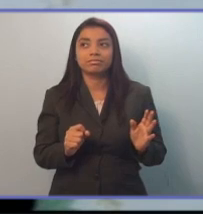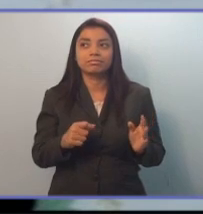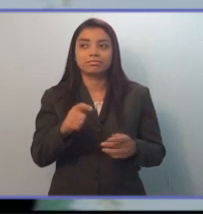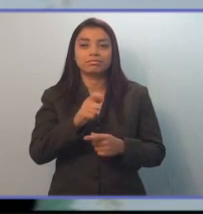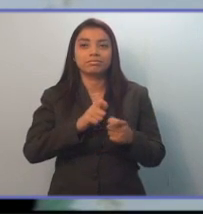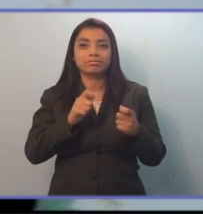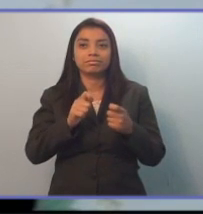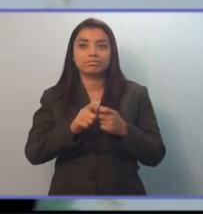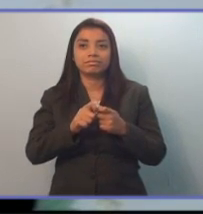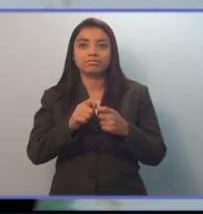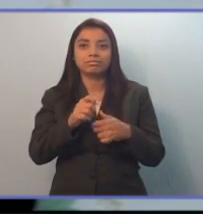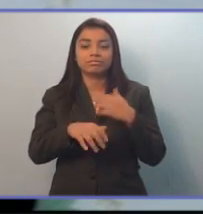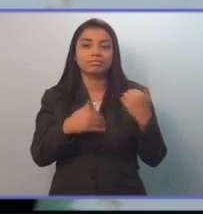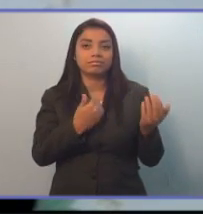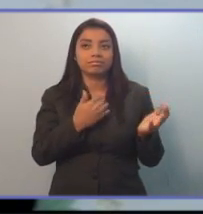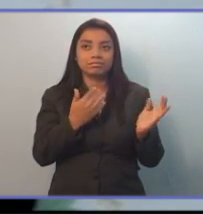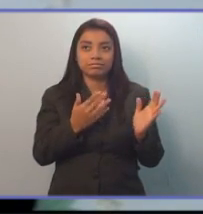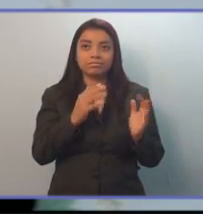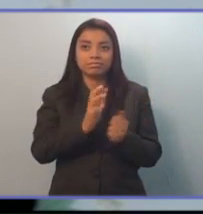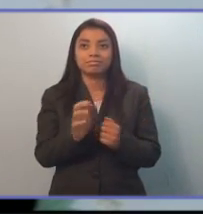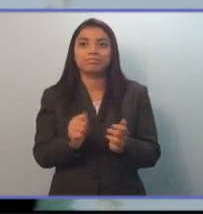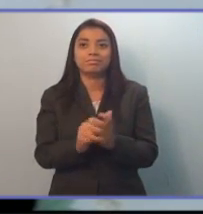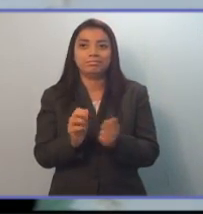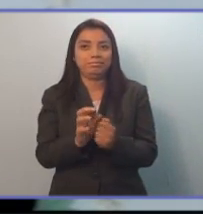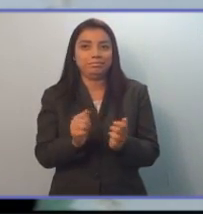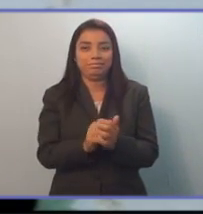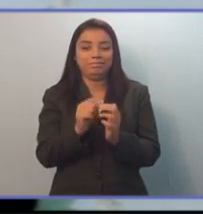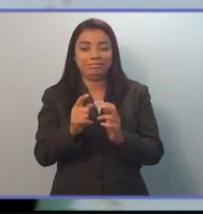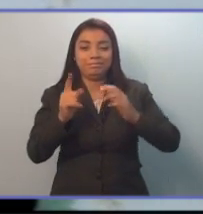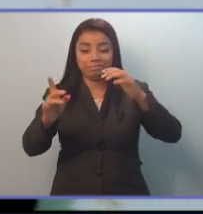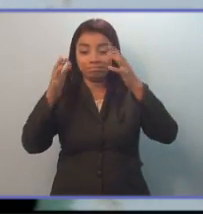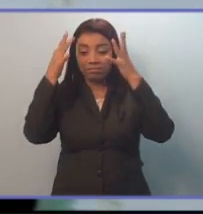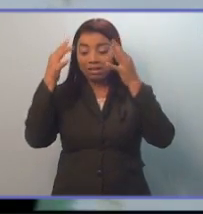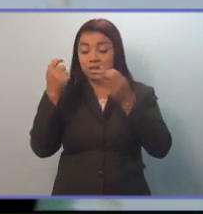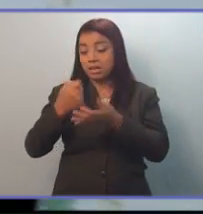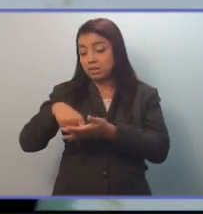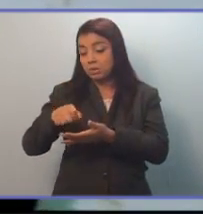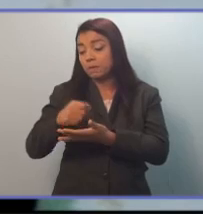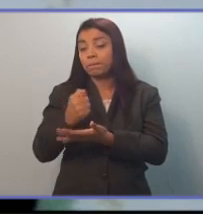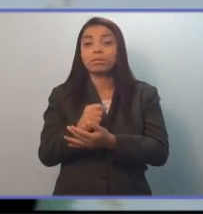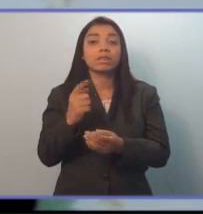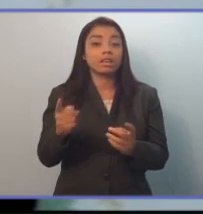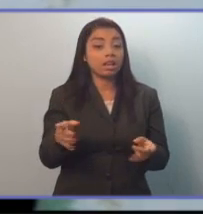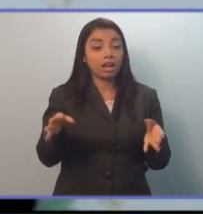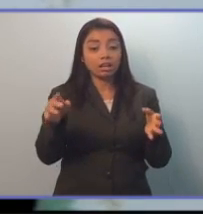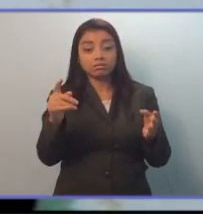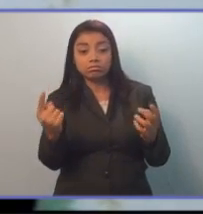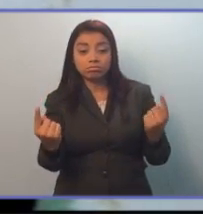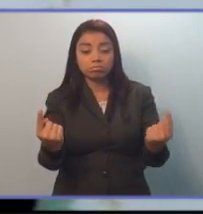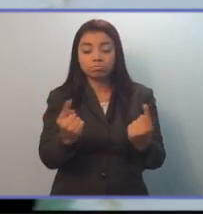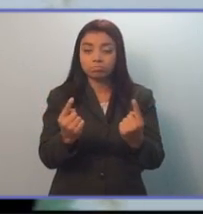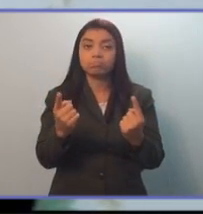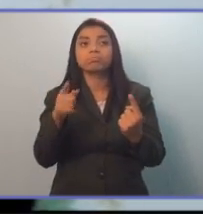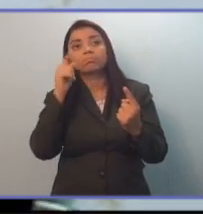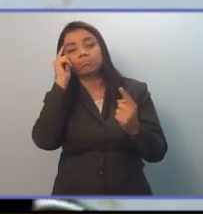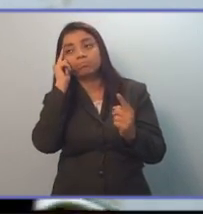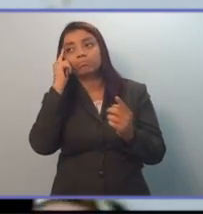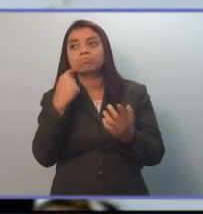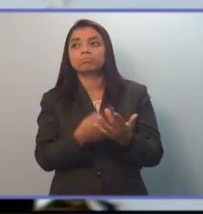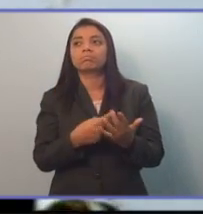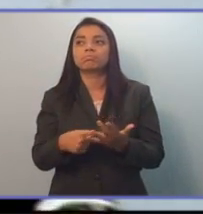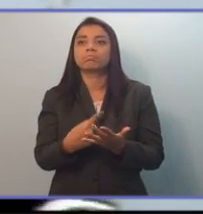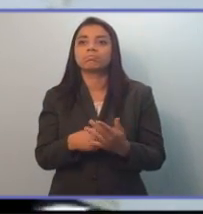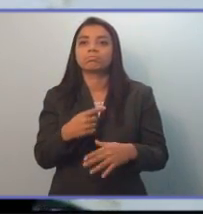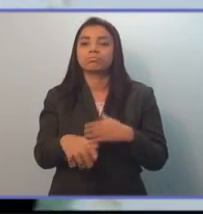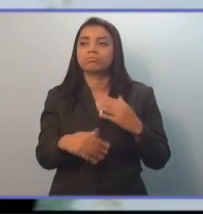específicamente en esos casos de probidad. O sea, debo dictar la resolución y que las partes pues la analicen, ¿verdad? Y en todo